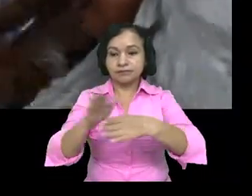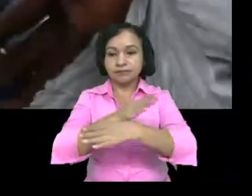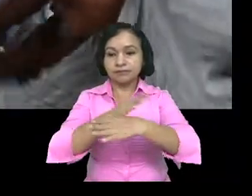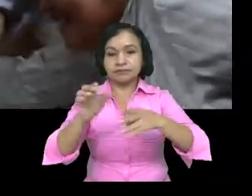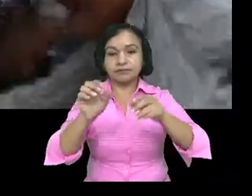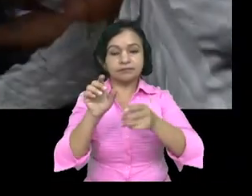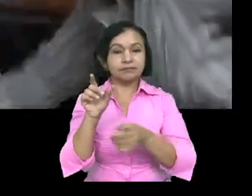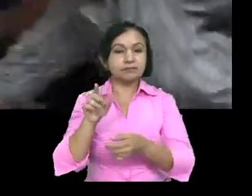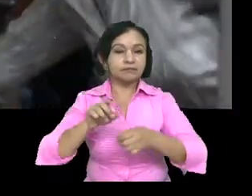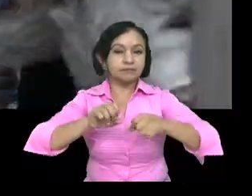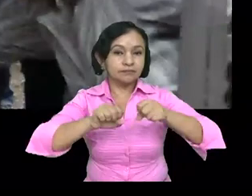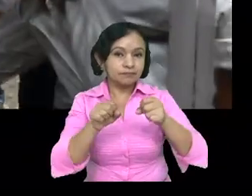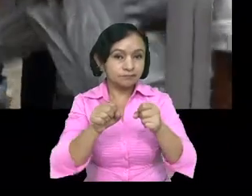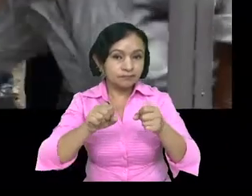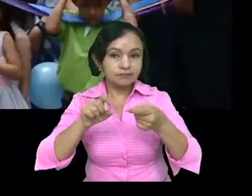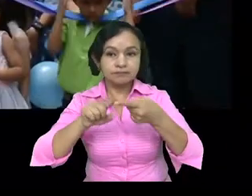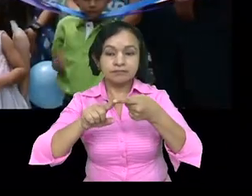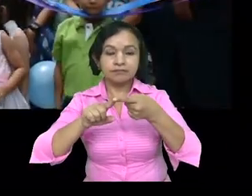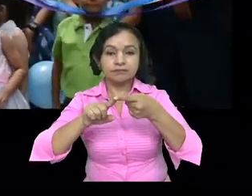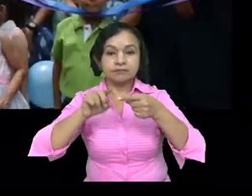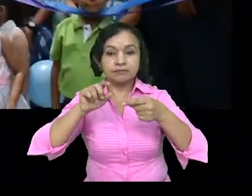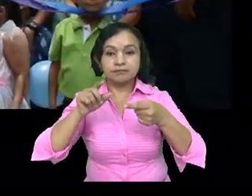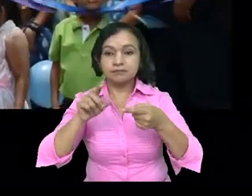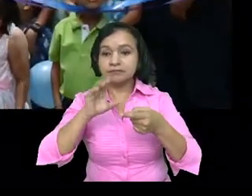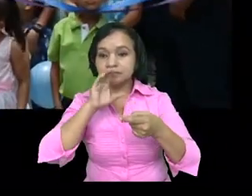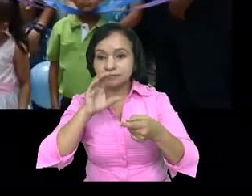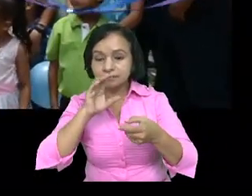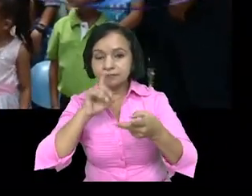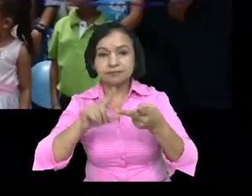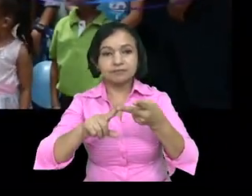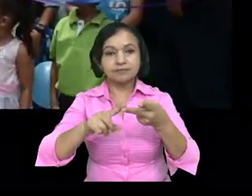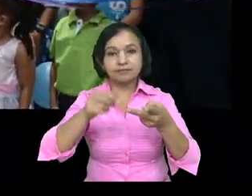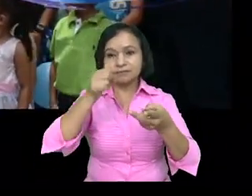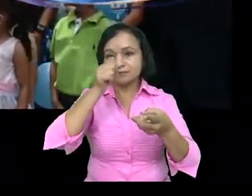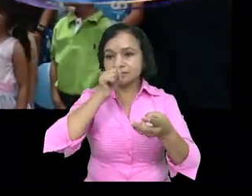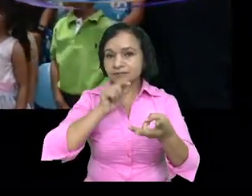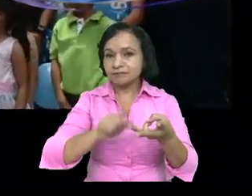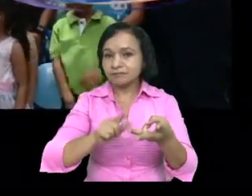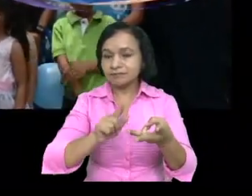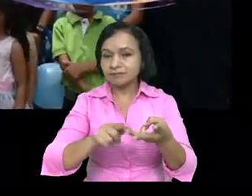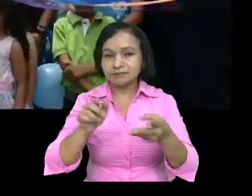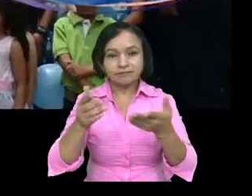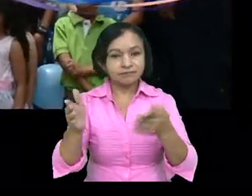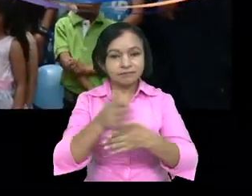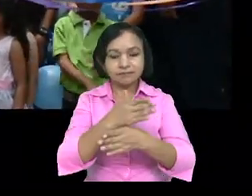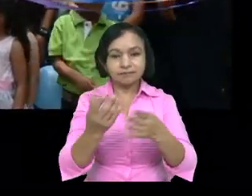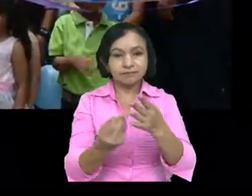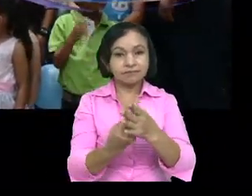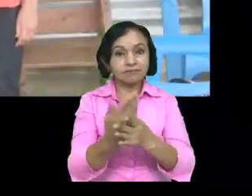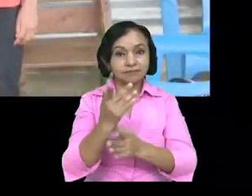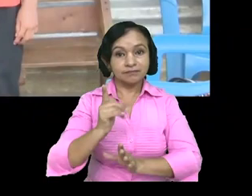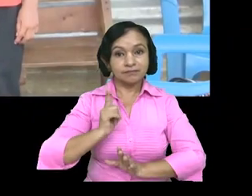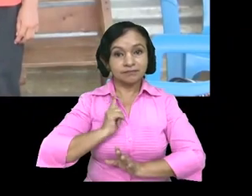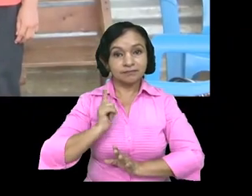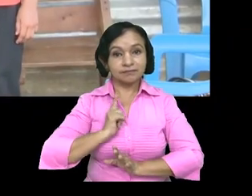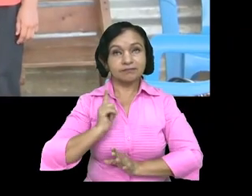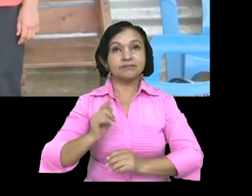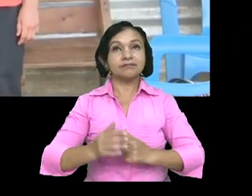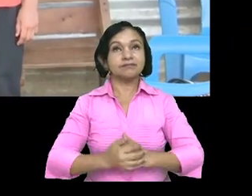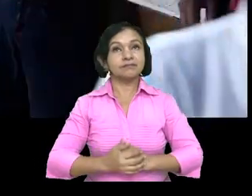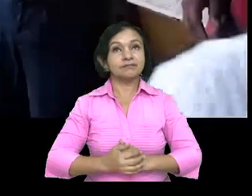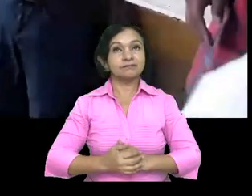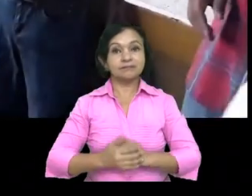la gallina, el chanchito, cerdo, que claro, ocupa muchísima agua. Y pues al tener